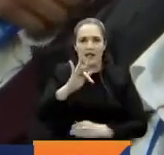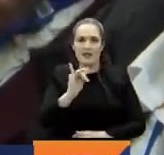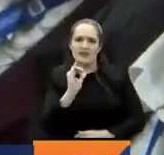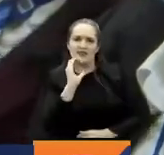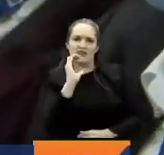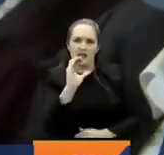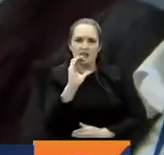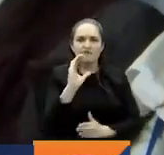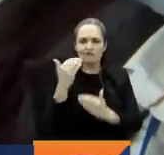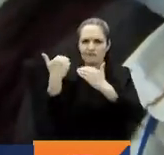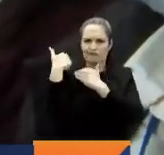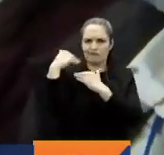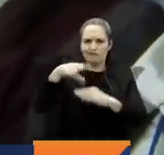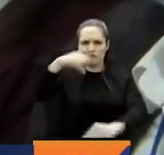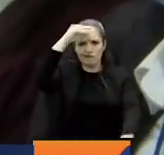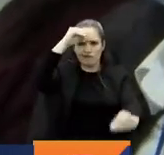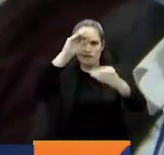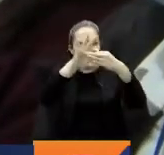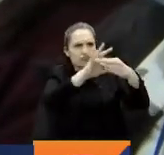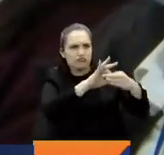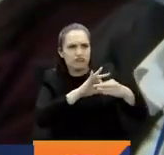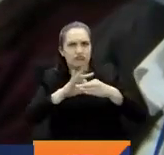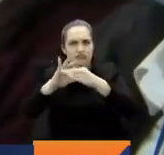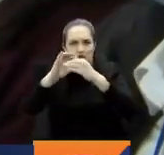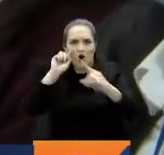estamos conectando con el mercado laboral.